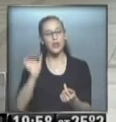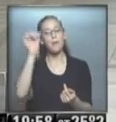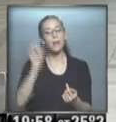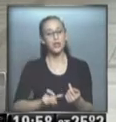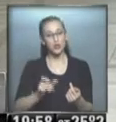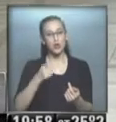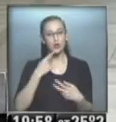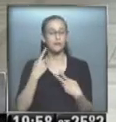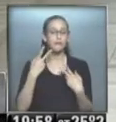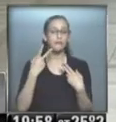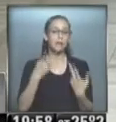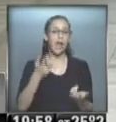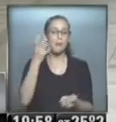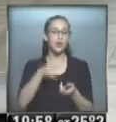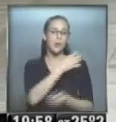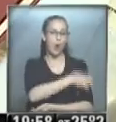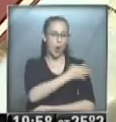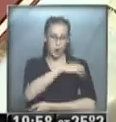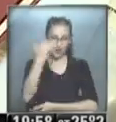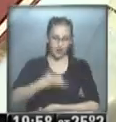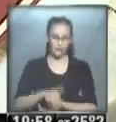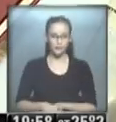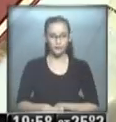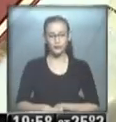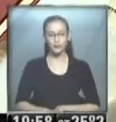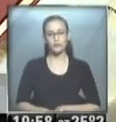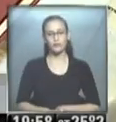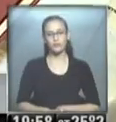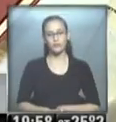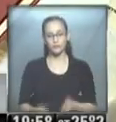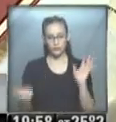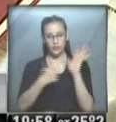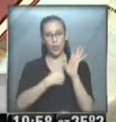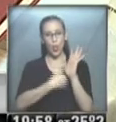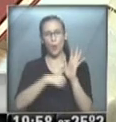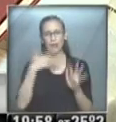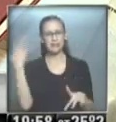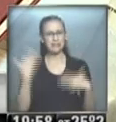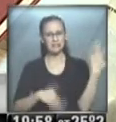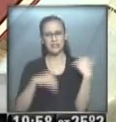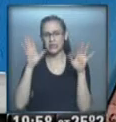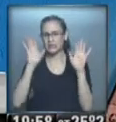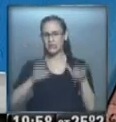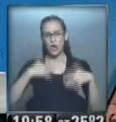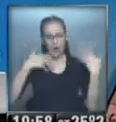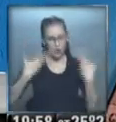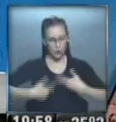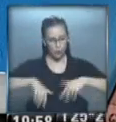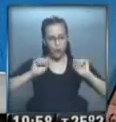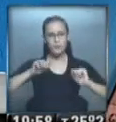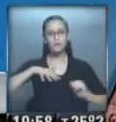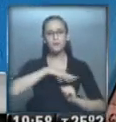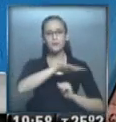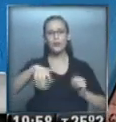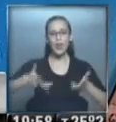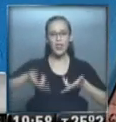de menores recursos. Y además, la documentación del horror hallada en el edificio Cóndor tendría